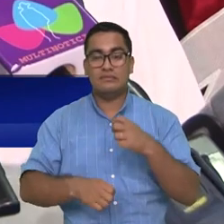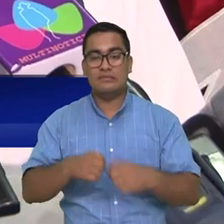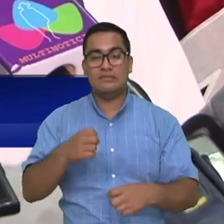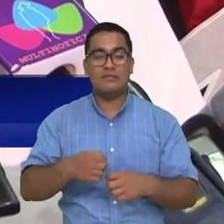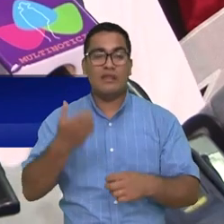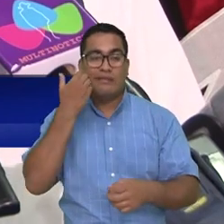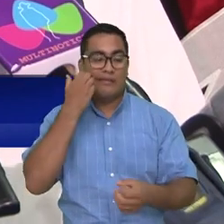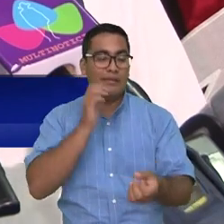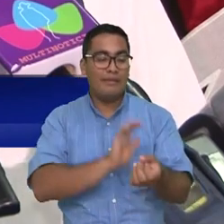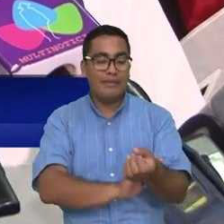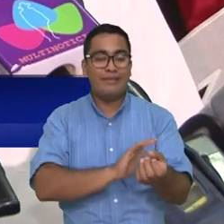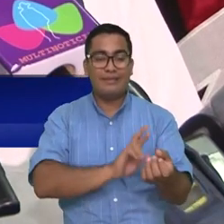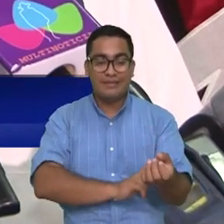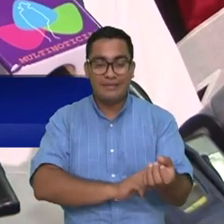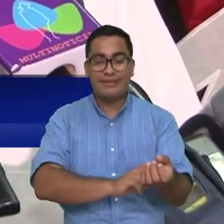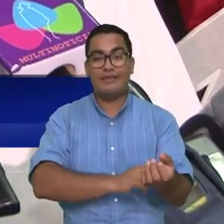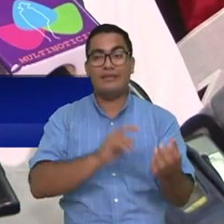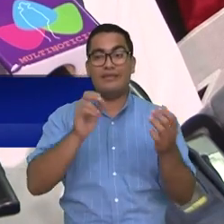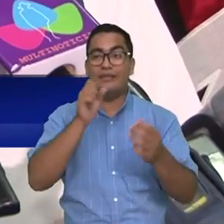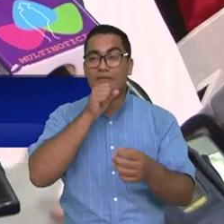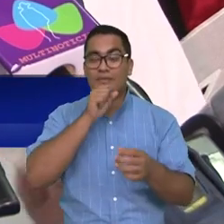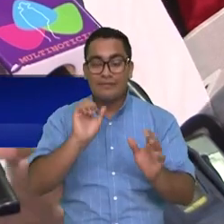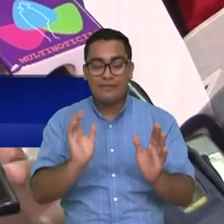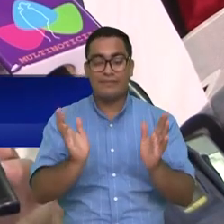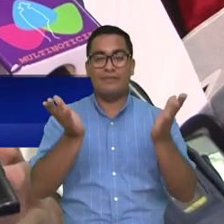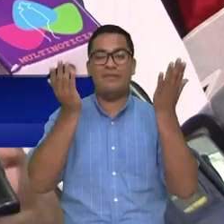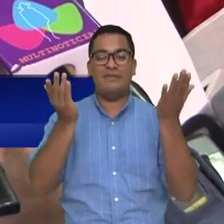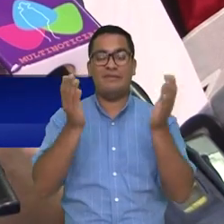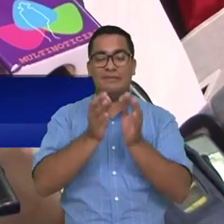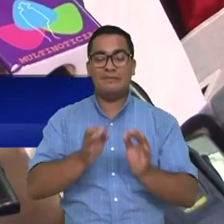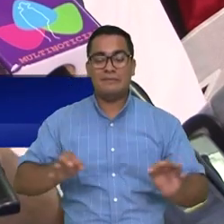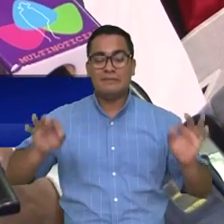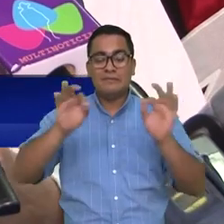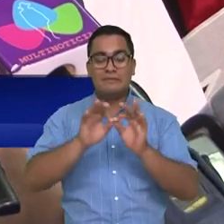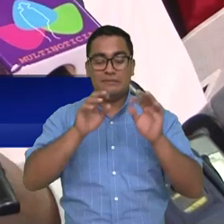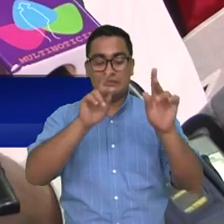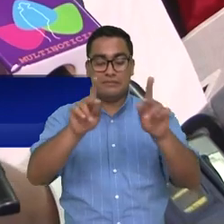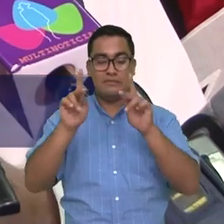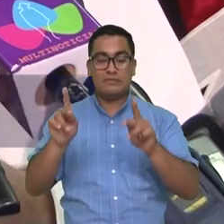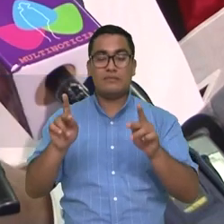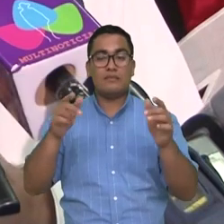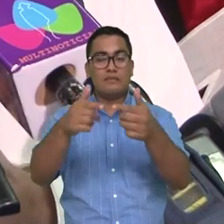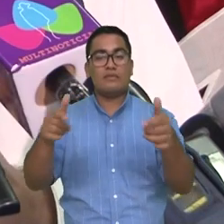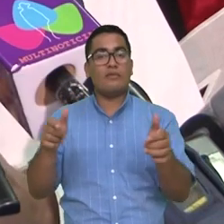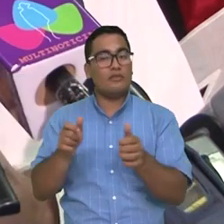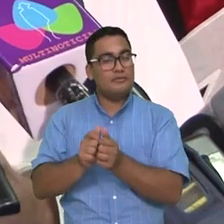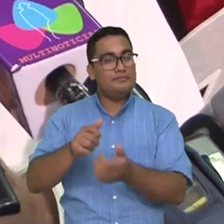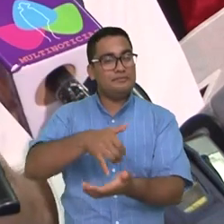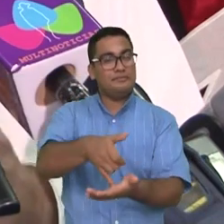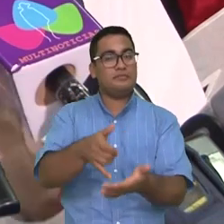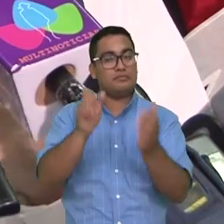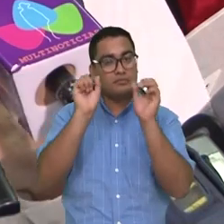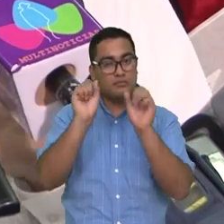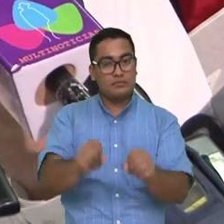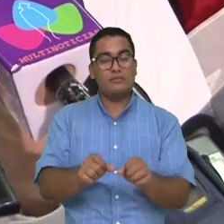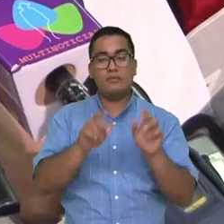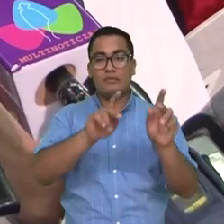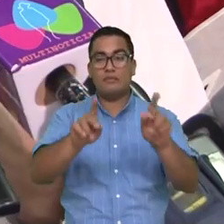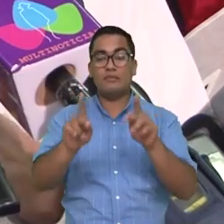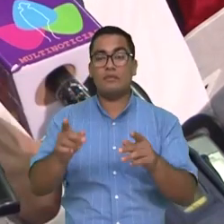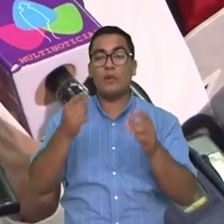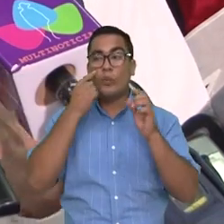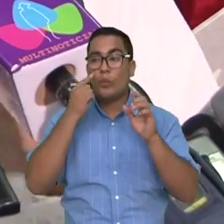enfermedades crónicas, que son los adultos mayores, pues estas personas son los grupos vulnerables. Y estas personas tenemos